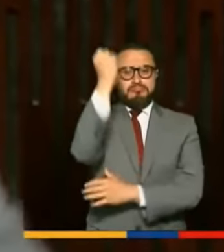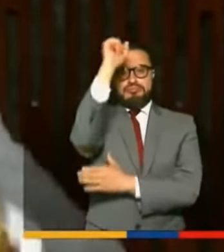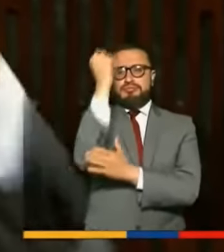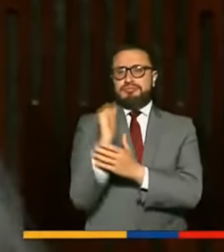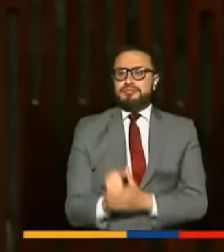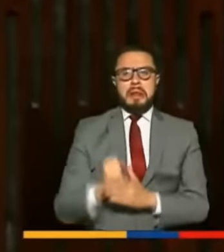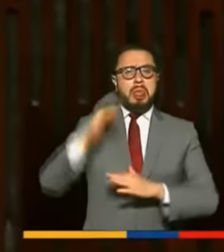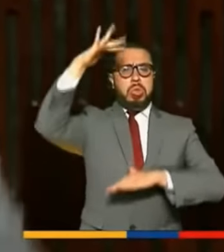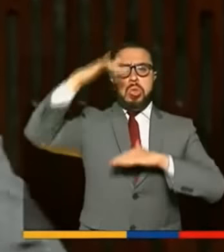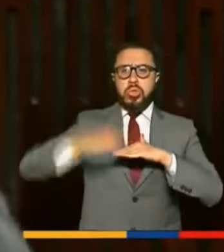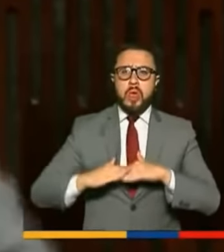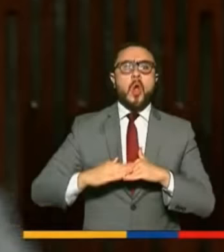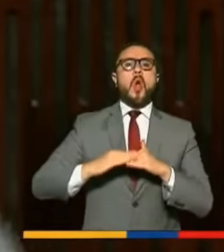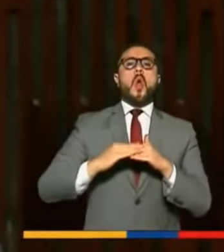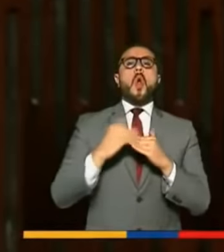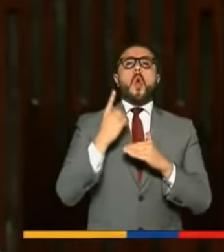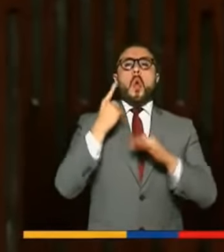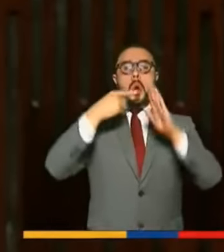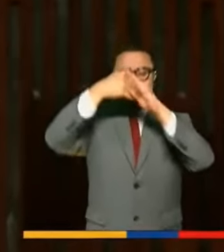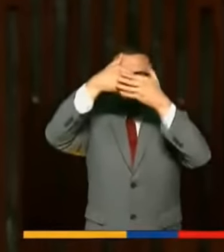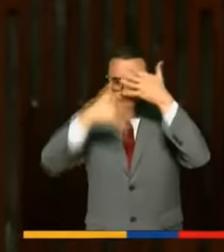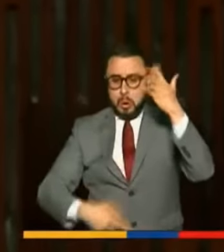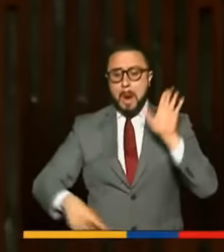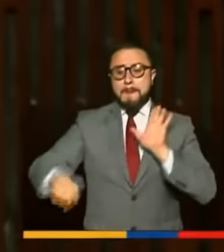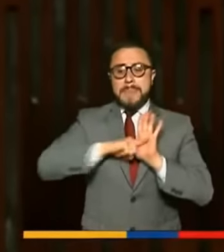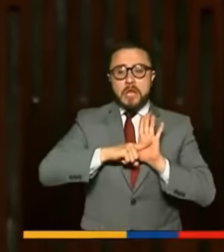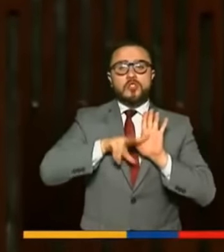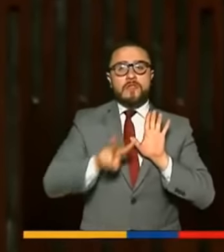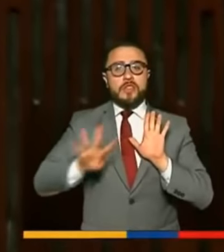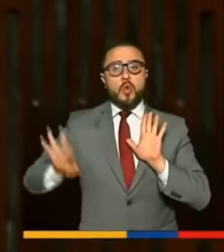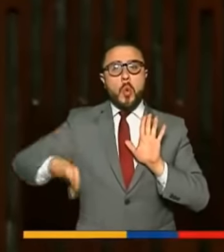desplomó en un menos 24%.